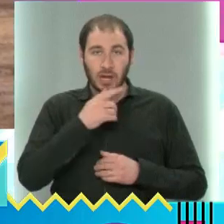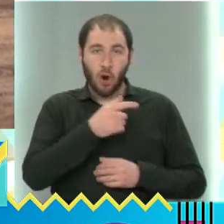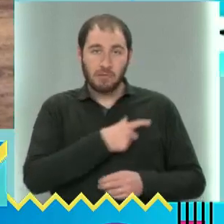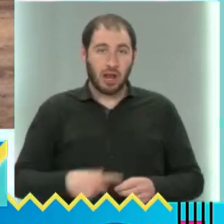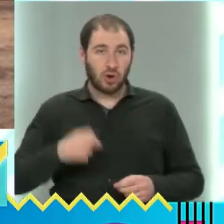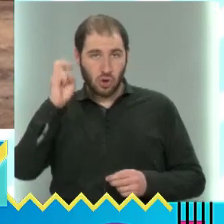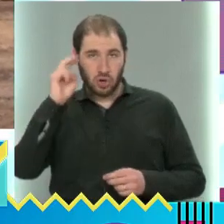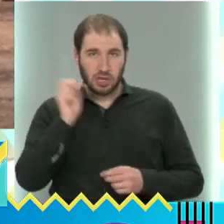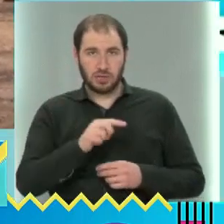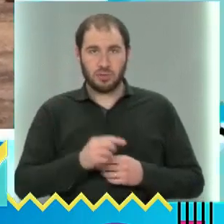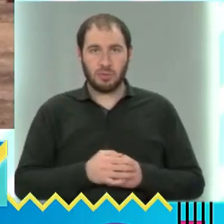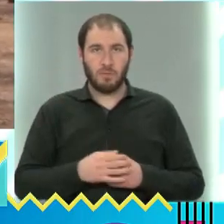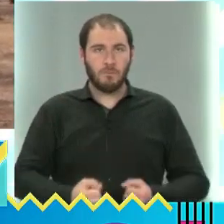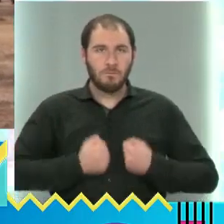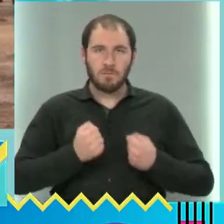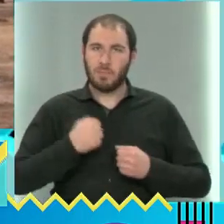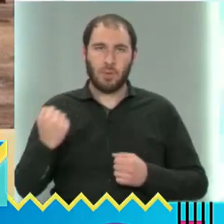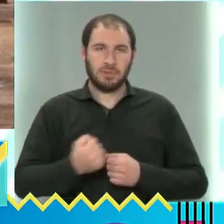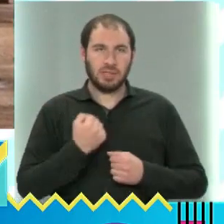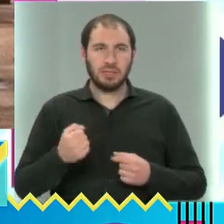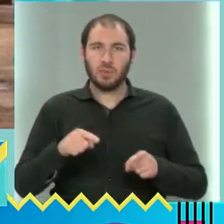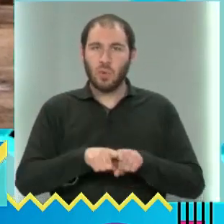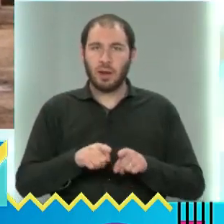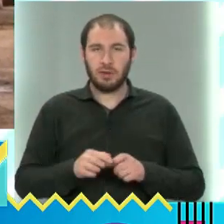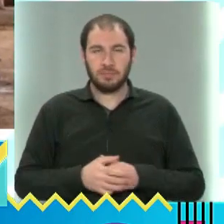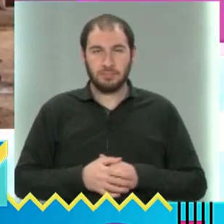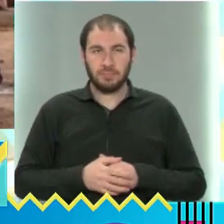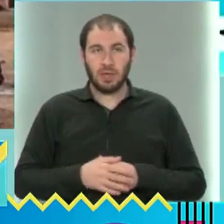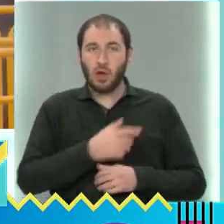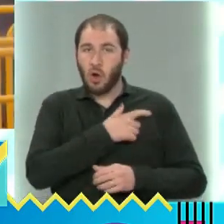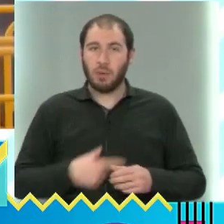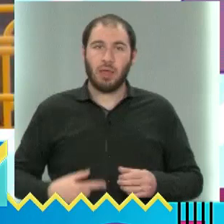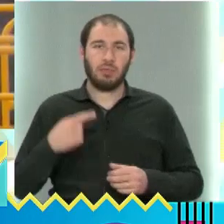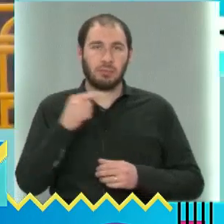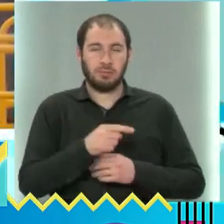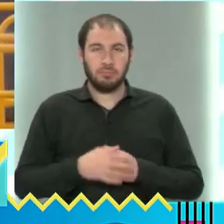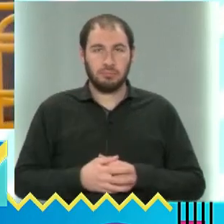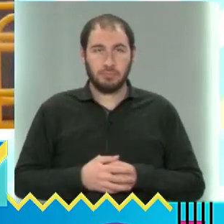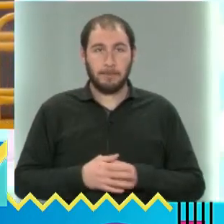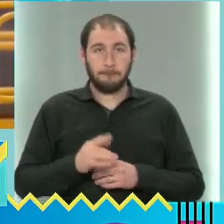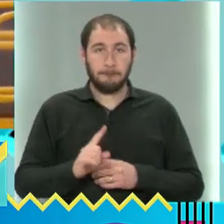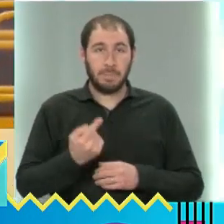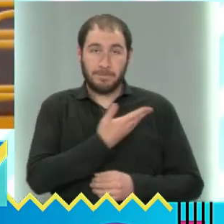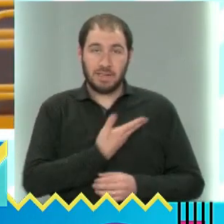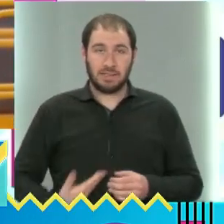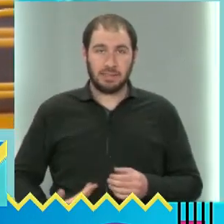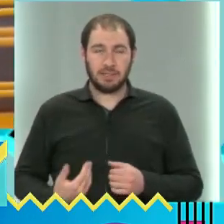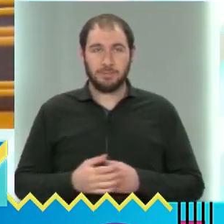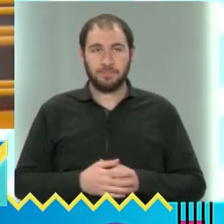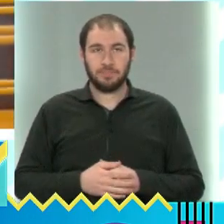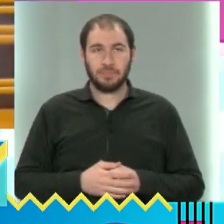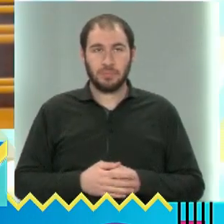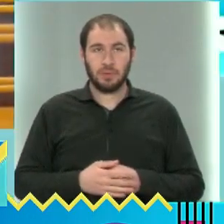como Cornejo tiene el peso tan importante como debe ser el gobernador, primero es presidente